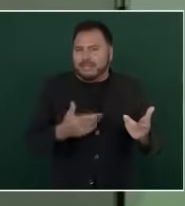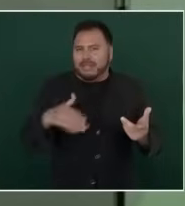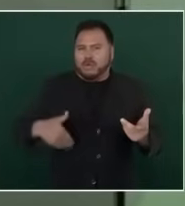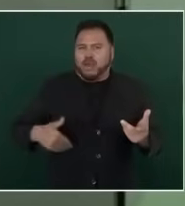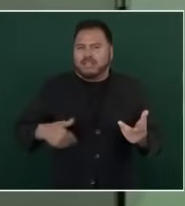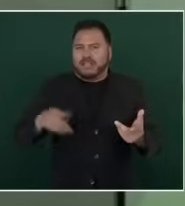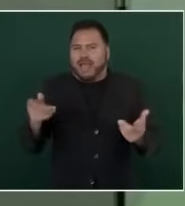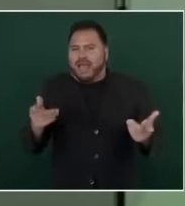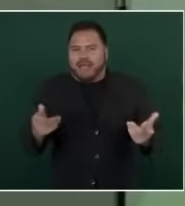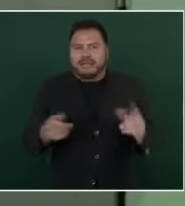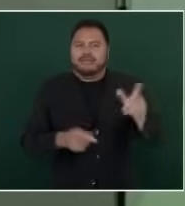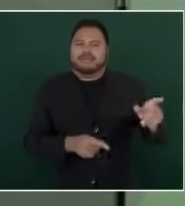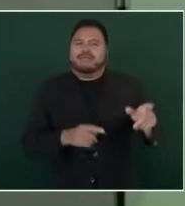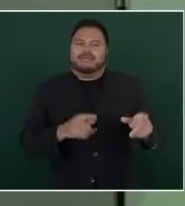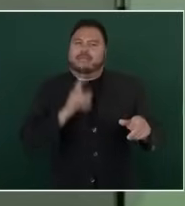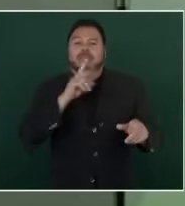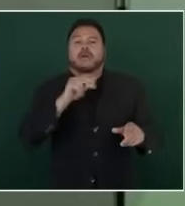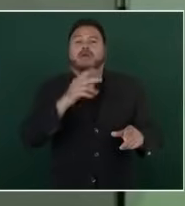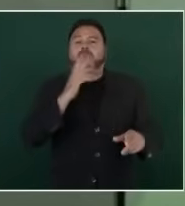censurando.